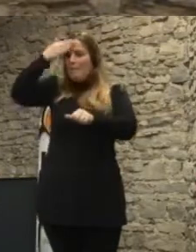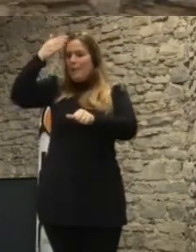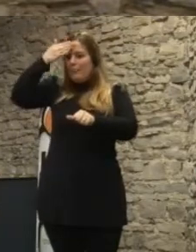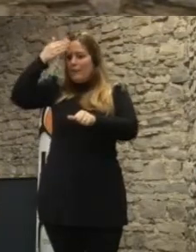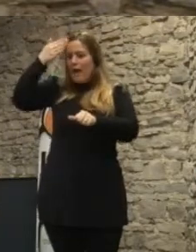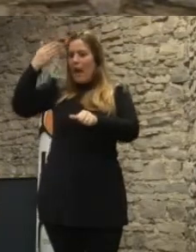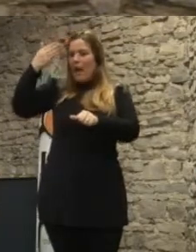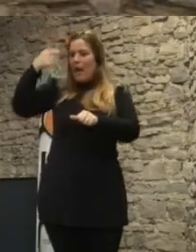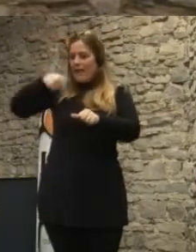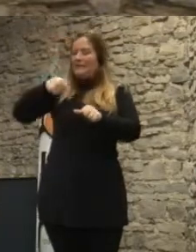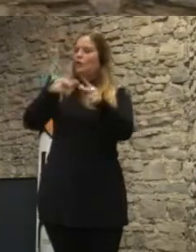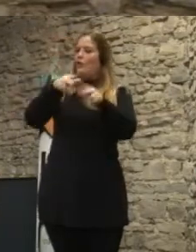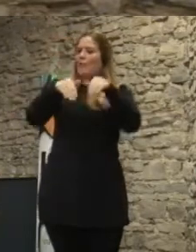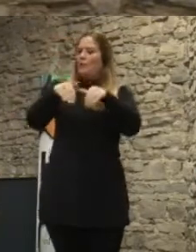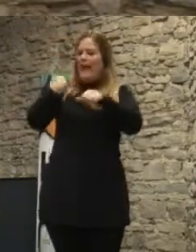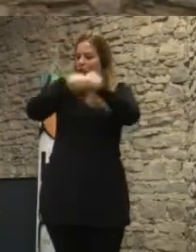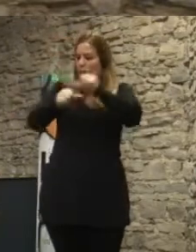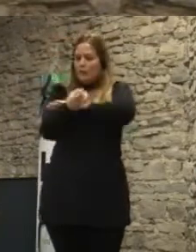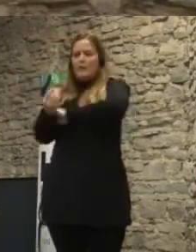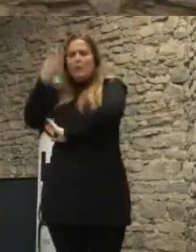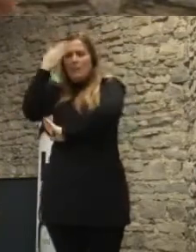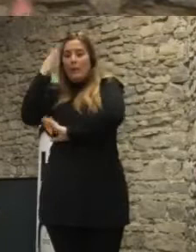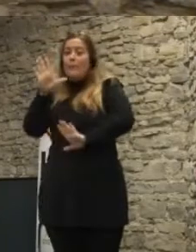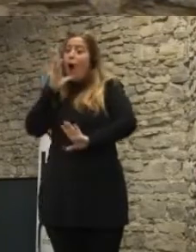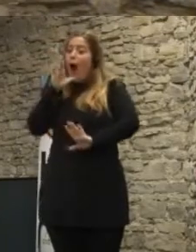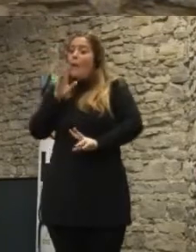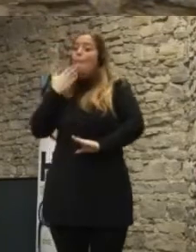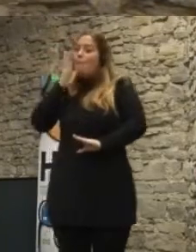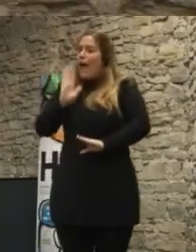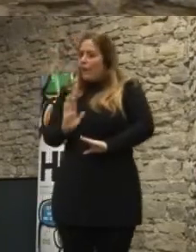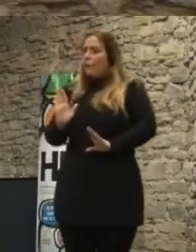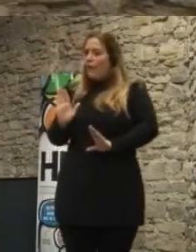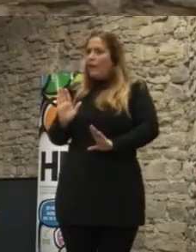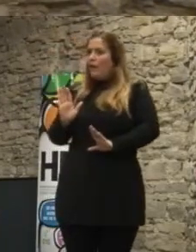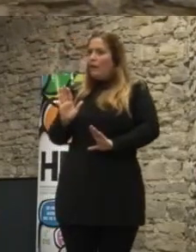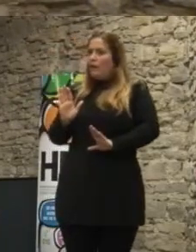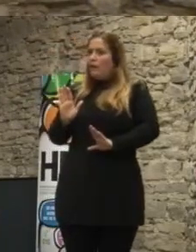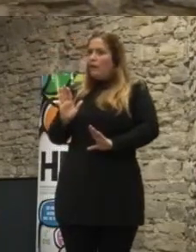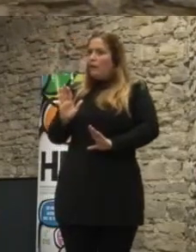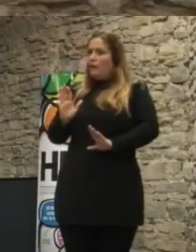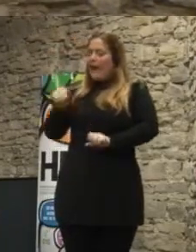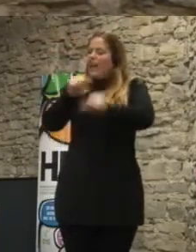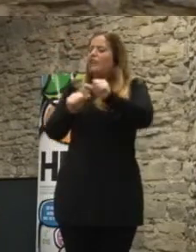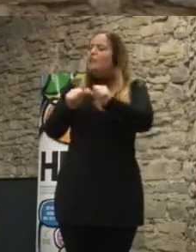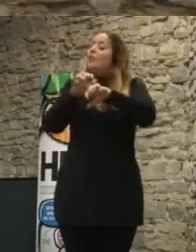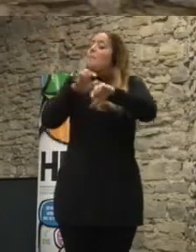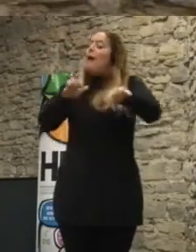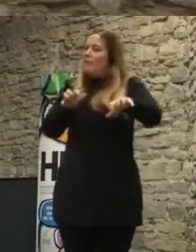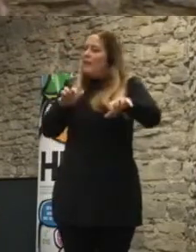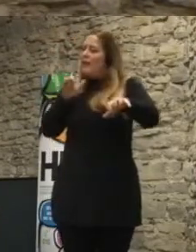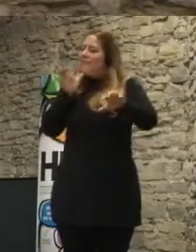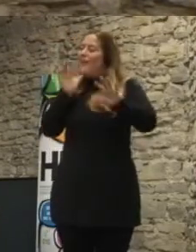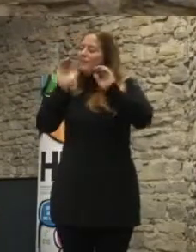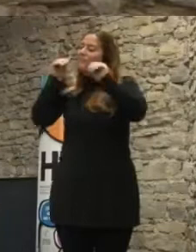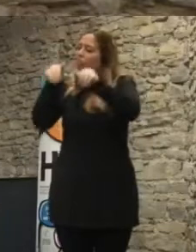en la sociedad democrática, pero que parece que no pasa, por lo menos en algunos de sus formatos, por los mejores momentos y